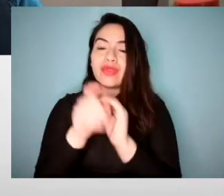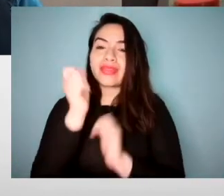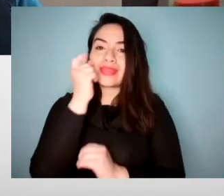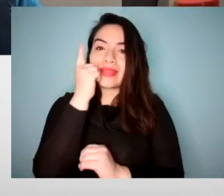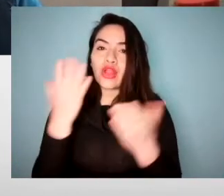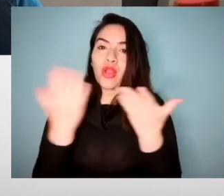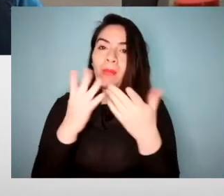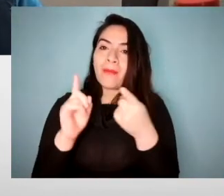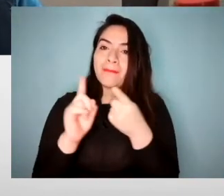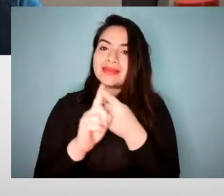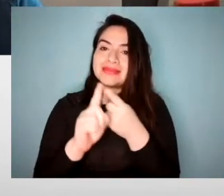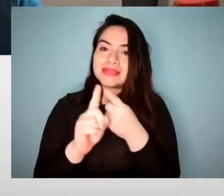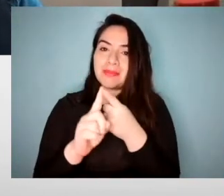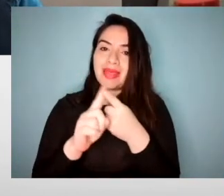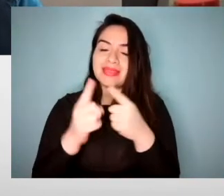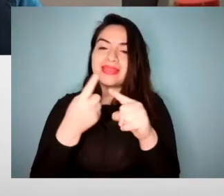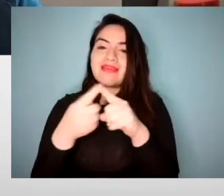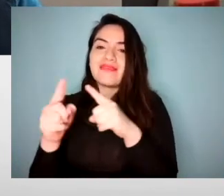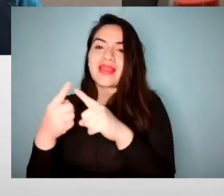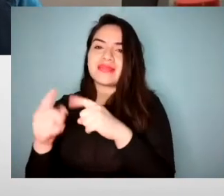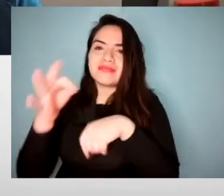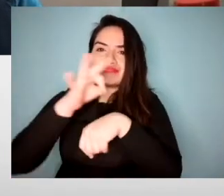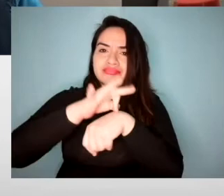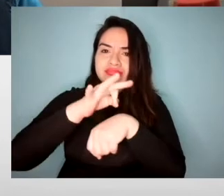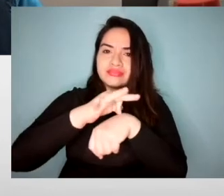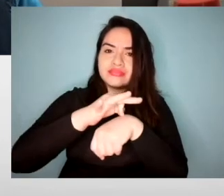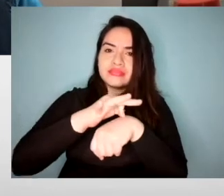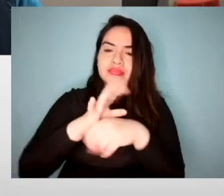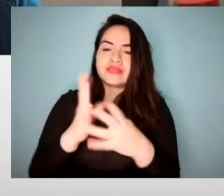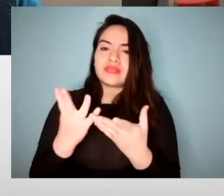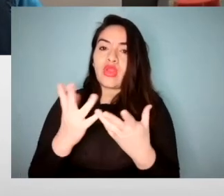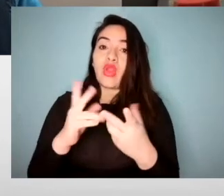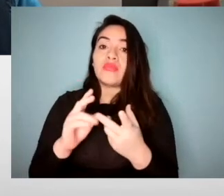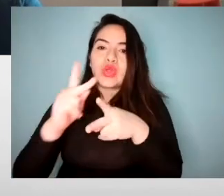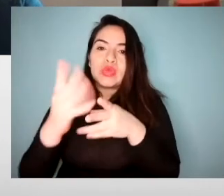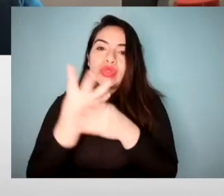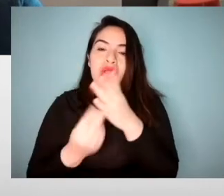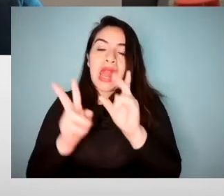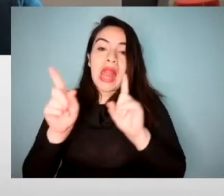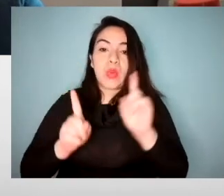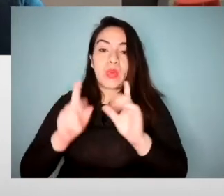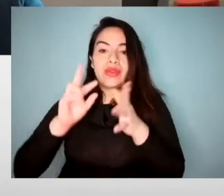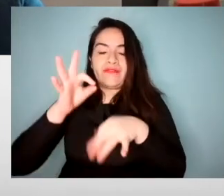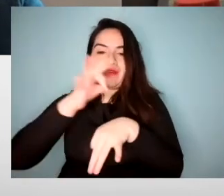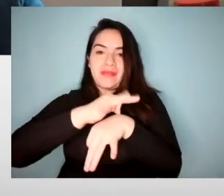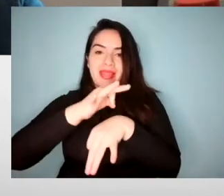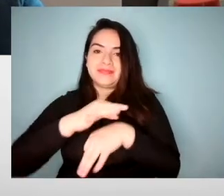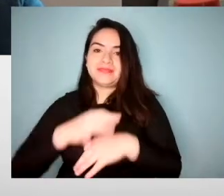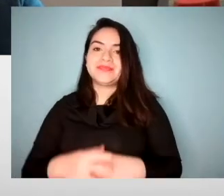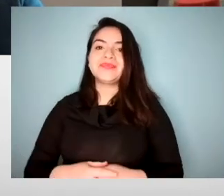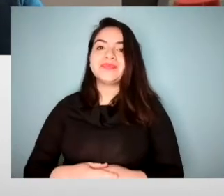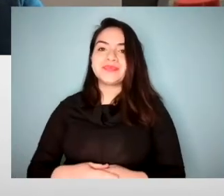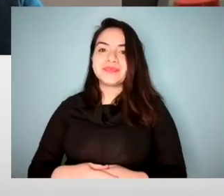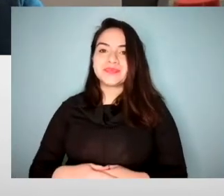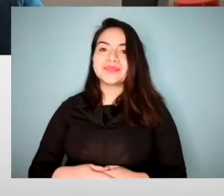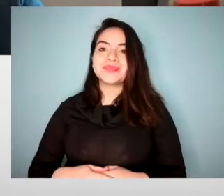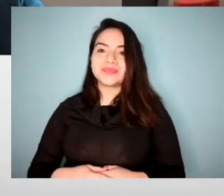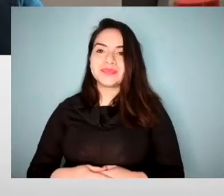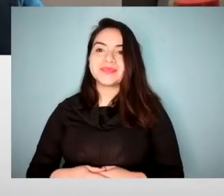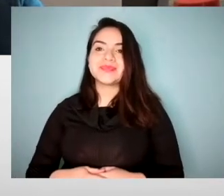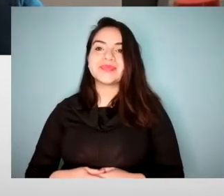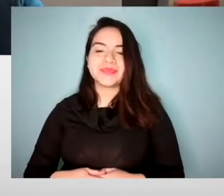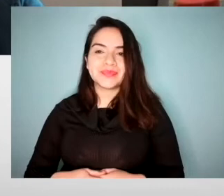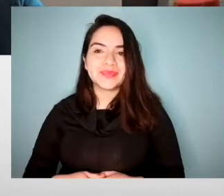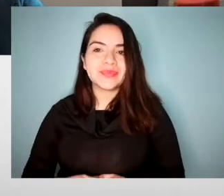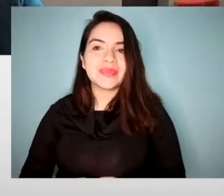participan en ciertas patologías, cómo ciertas mutaciones pueden alterar su función. Eso está genial. De